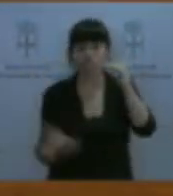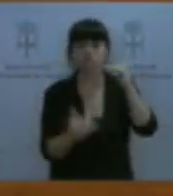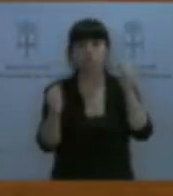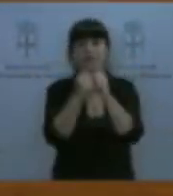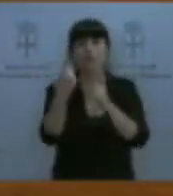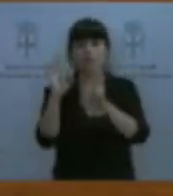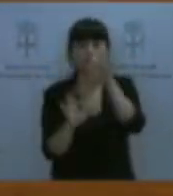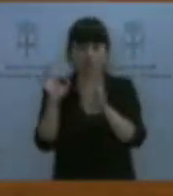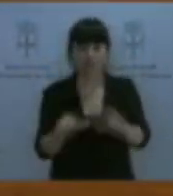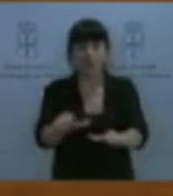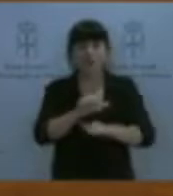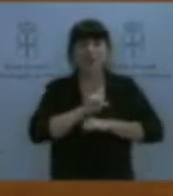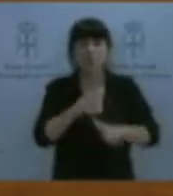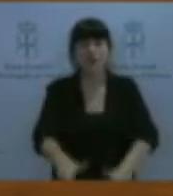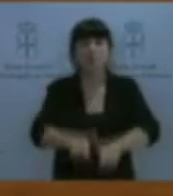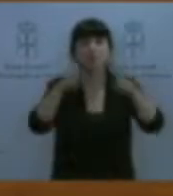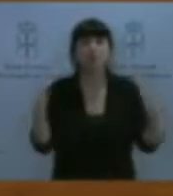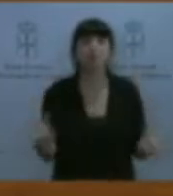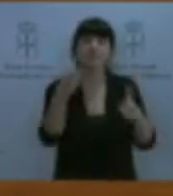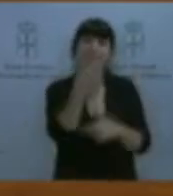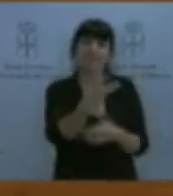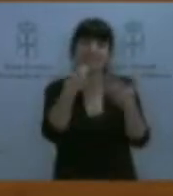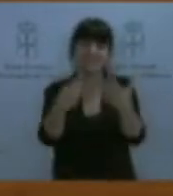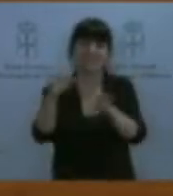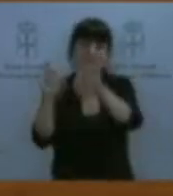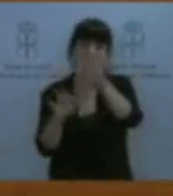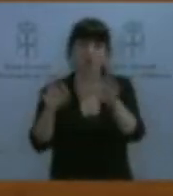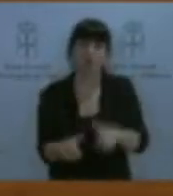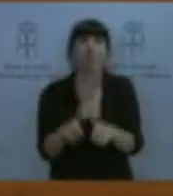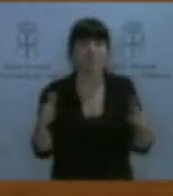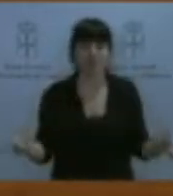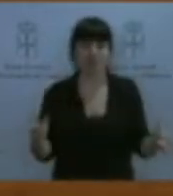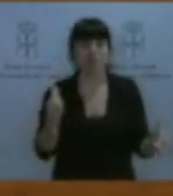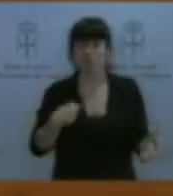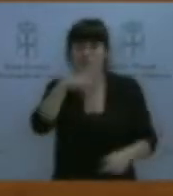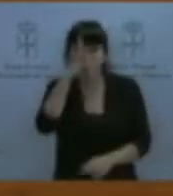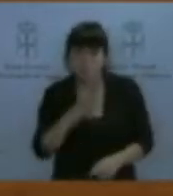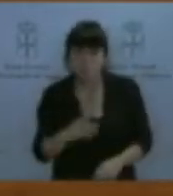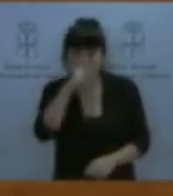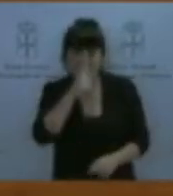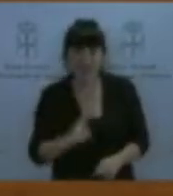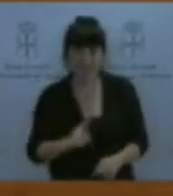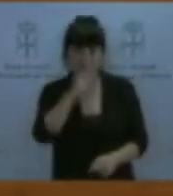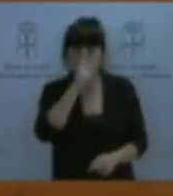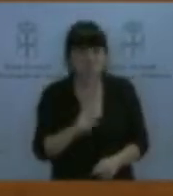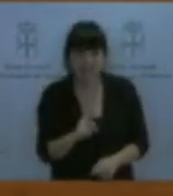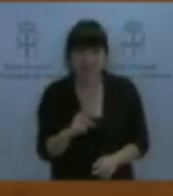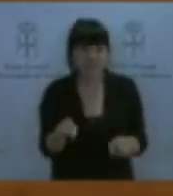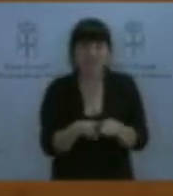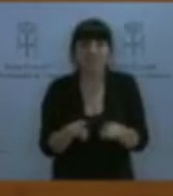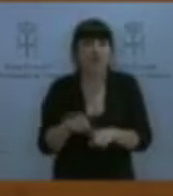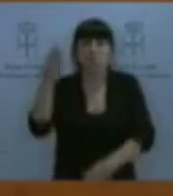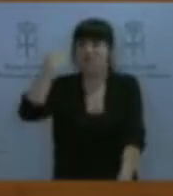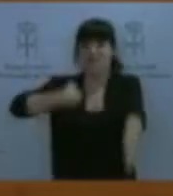36%. Y localidades como Mieres han retrocedido un siglo en su cifra de población, traspasando a la baja la barrera de